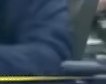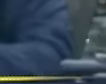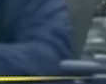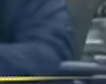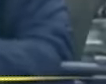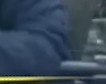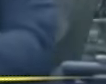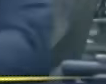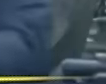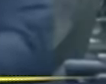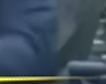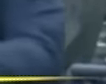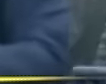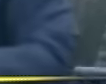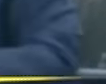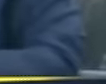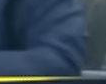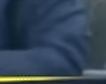En primer lugar,